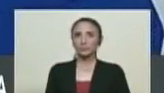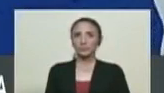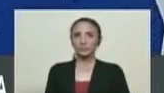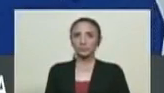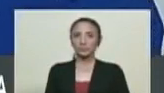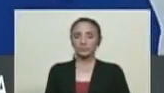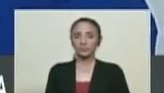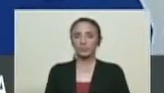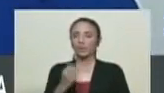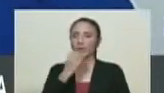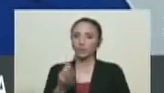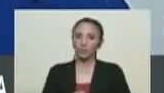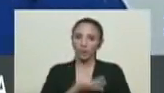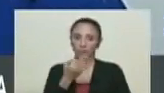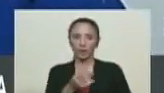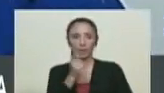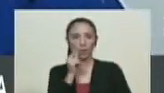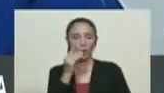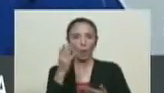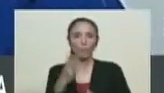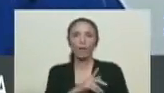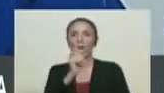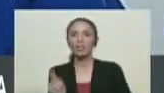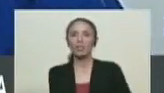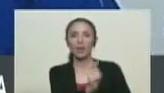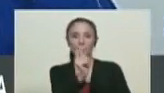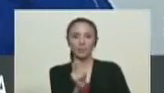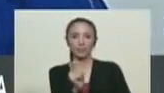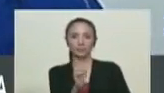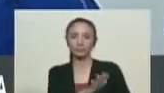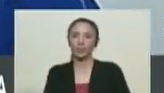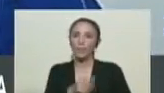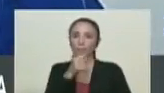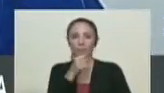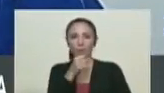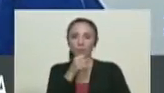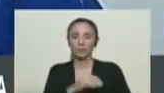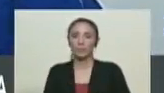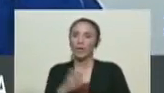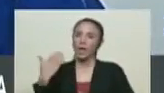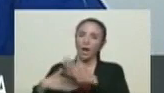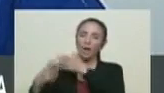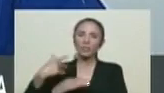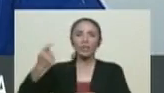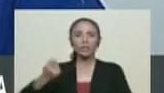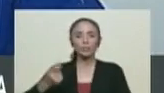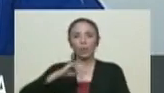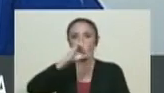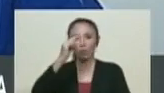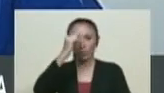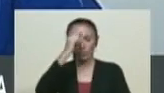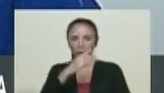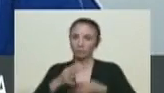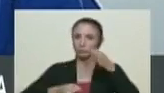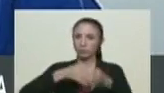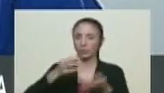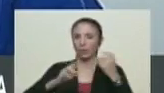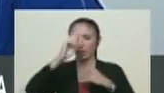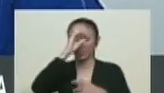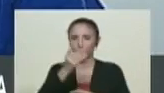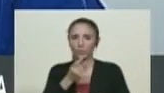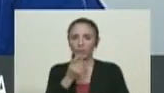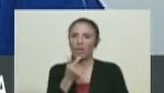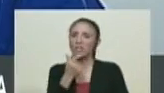Gracias. Buenas tardes, presidente. Francisco Marín por Televen. Hace minutos el diputado Julio Borges declaraba en República Dominicana que no hubo